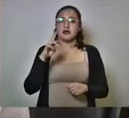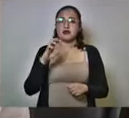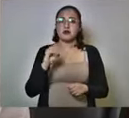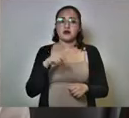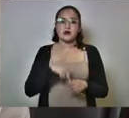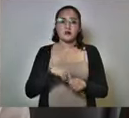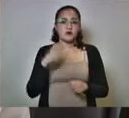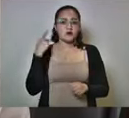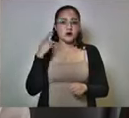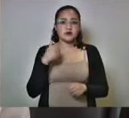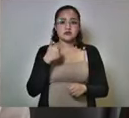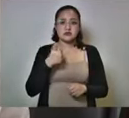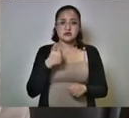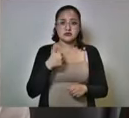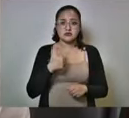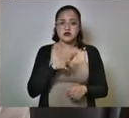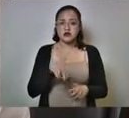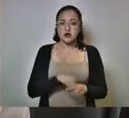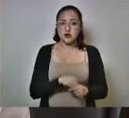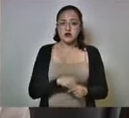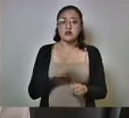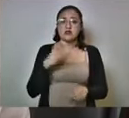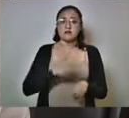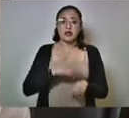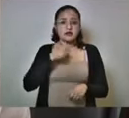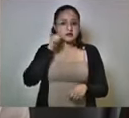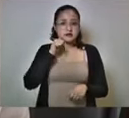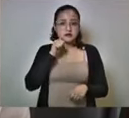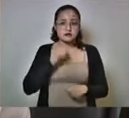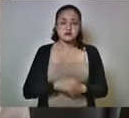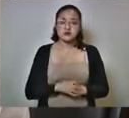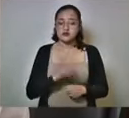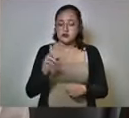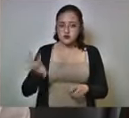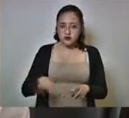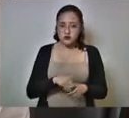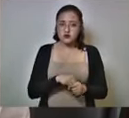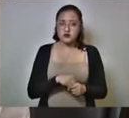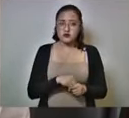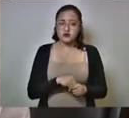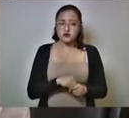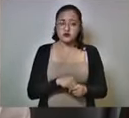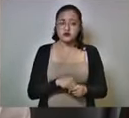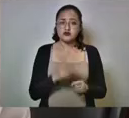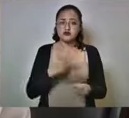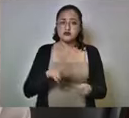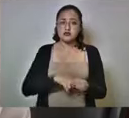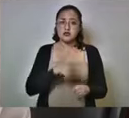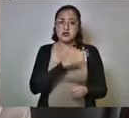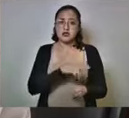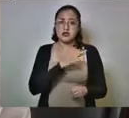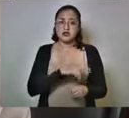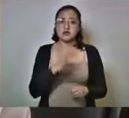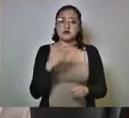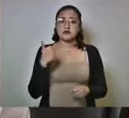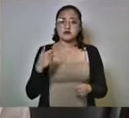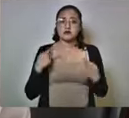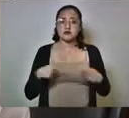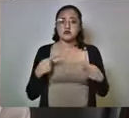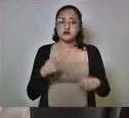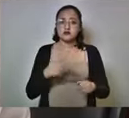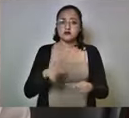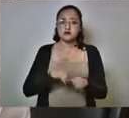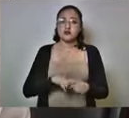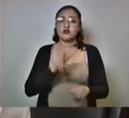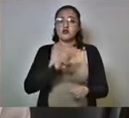de Puebla 6, en total 3 más que ayer. En total, en los privados hay 56 de